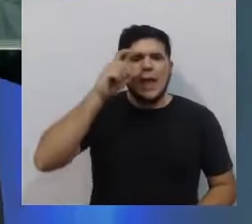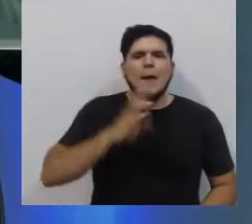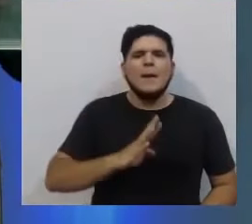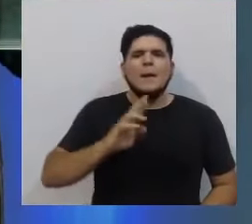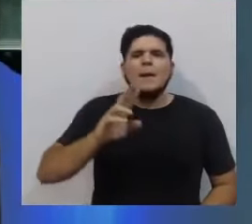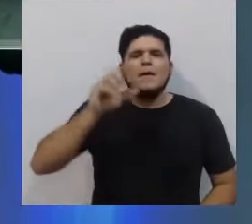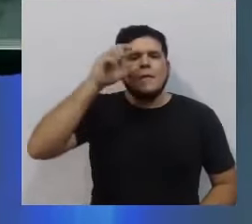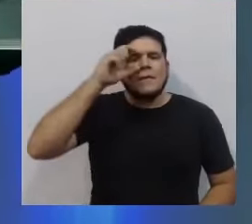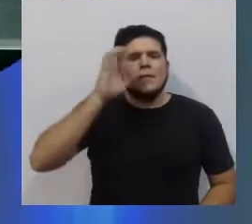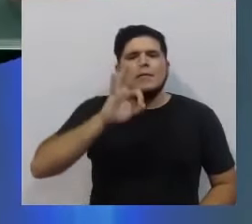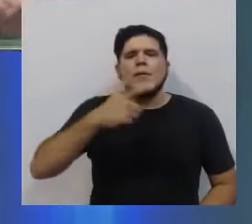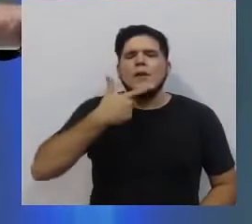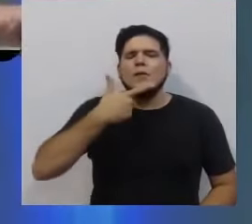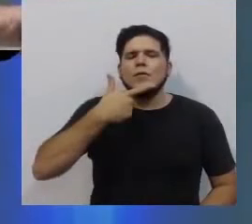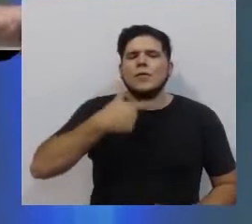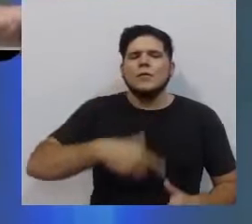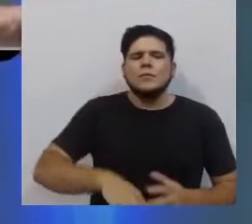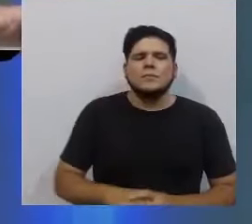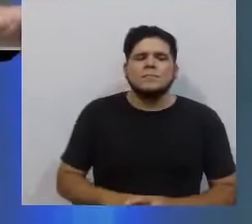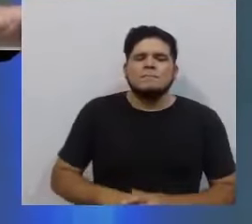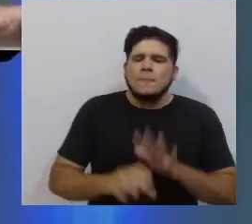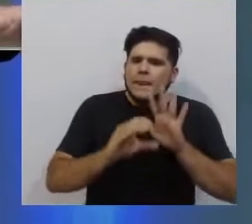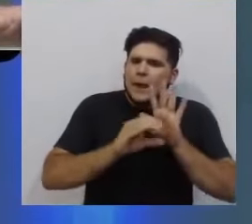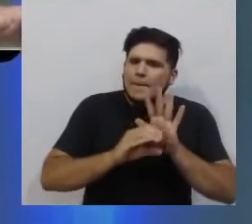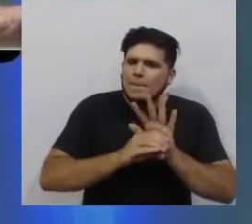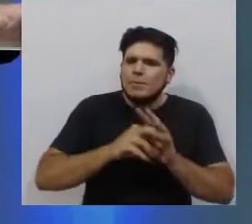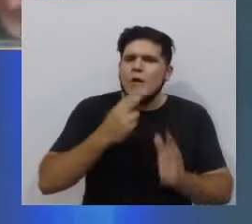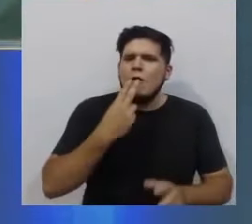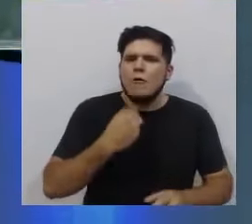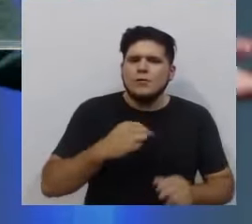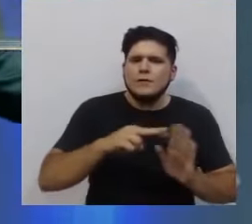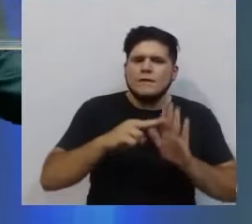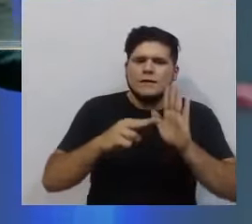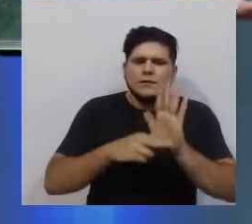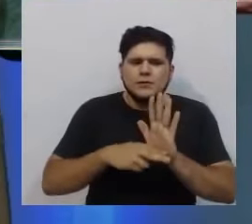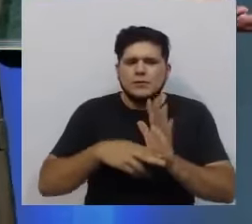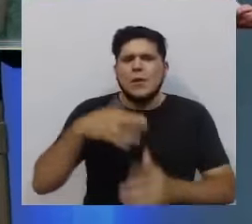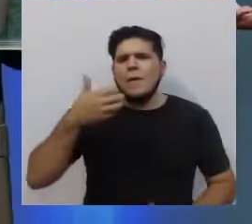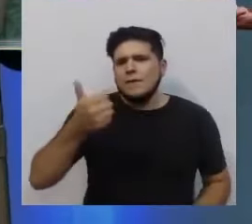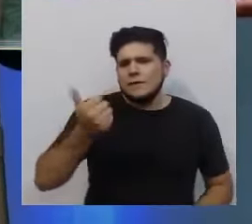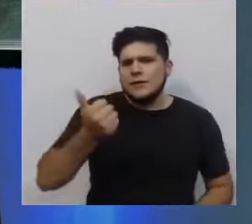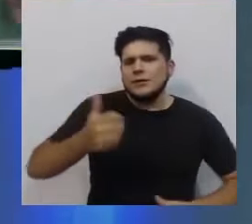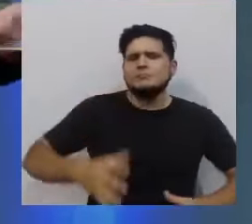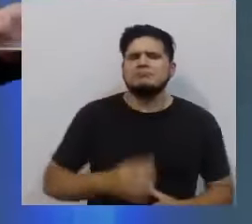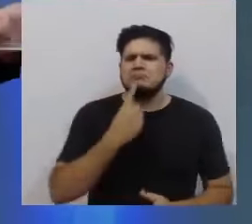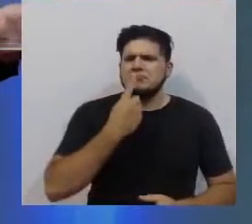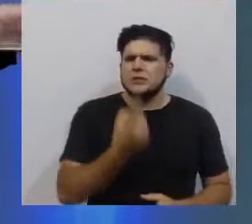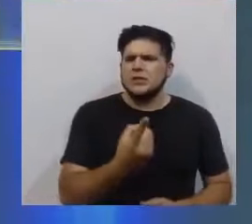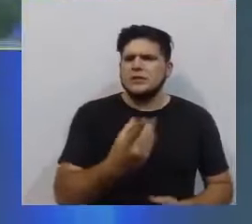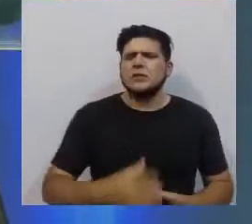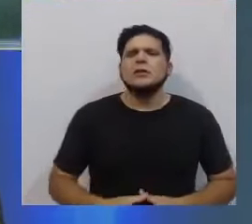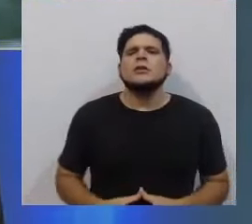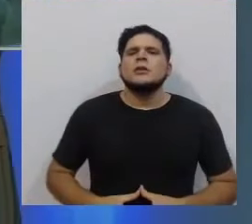imposible agradar a dios no se puede sin fe por lo tanto